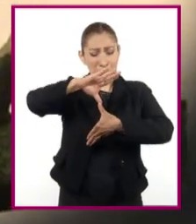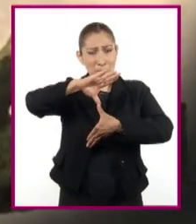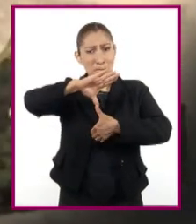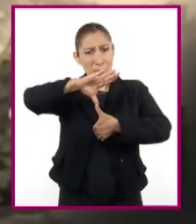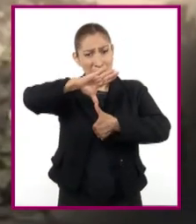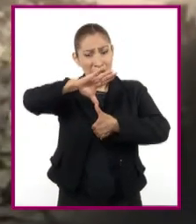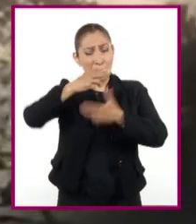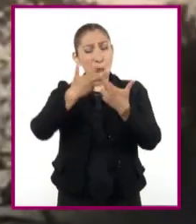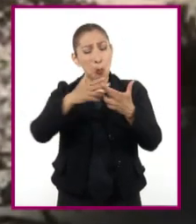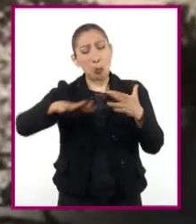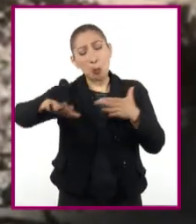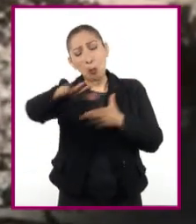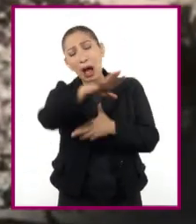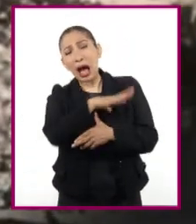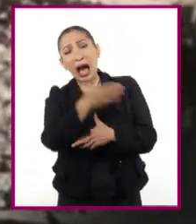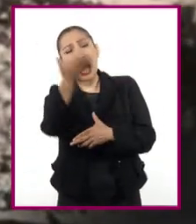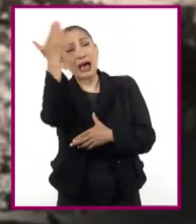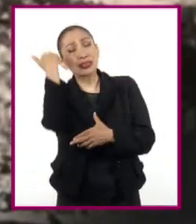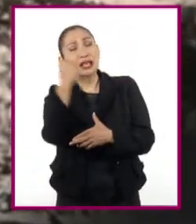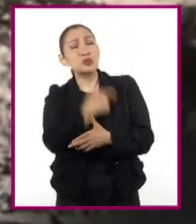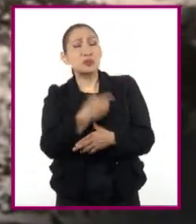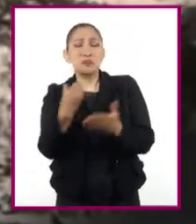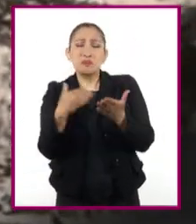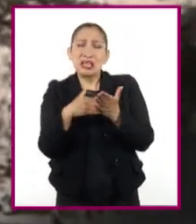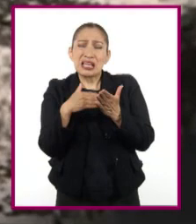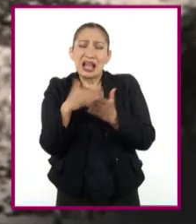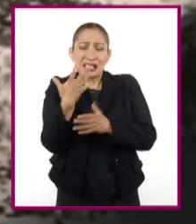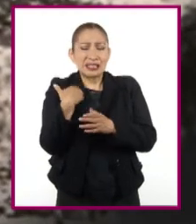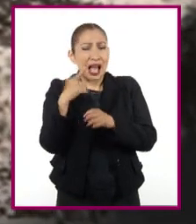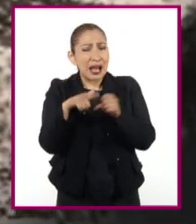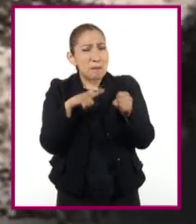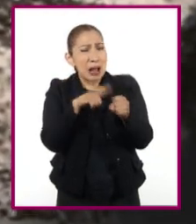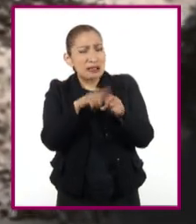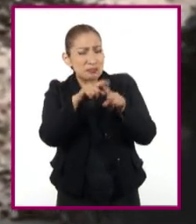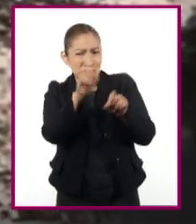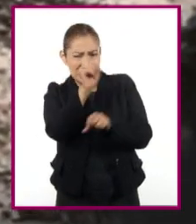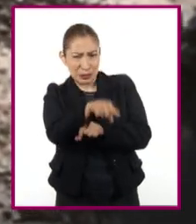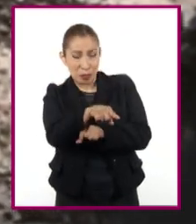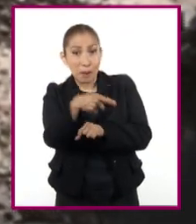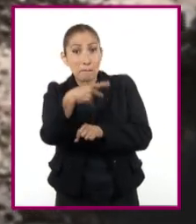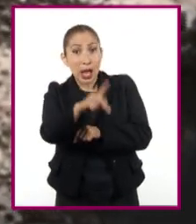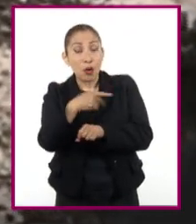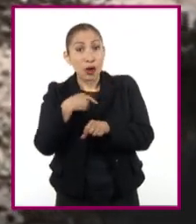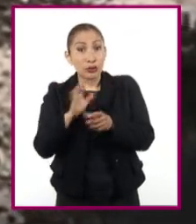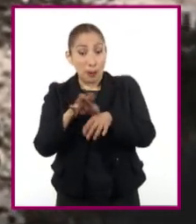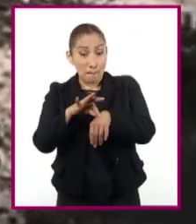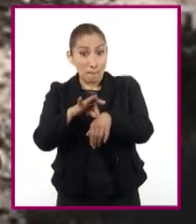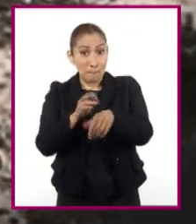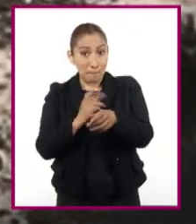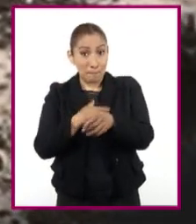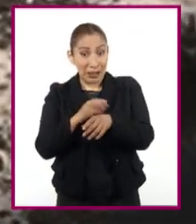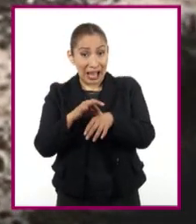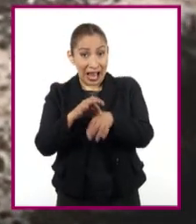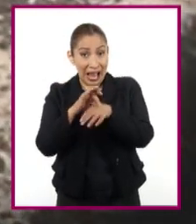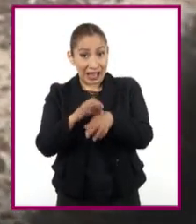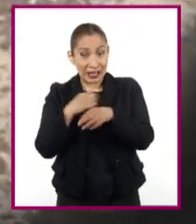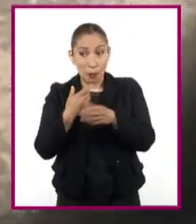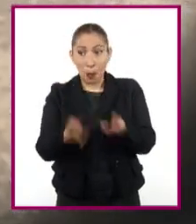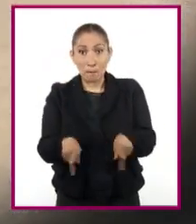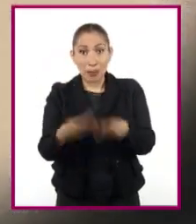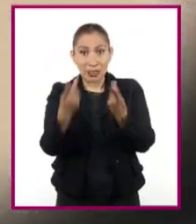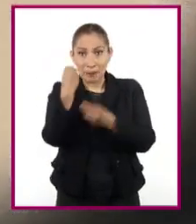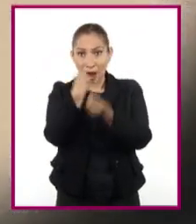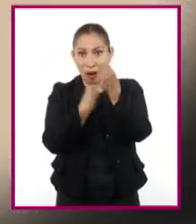Norte. Su población era de cientos de miles de individuos, pero cuando su carne empezó a ser comercializada como